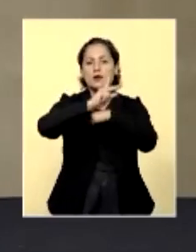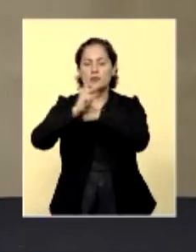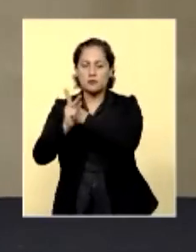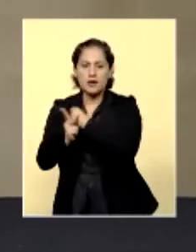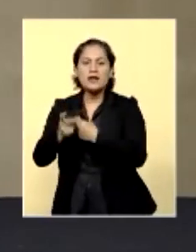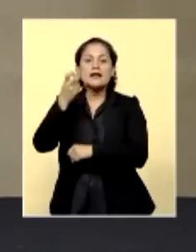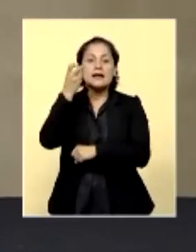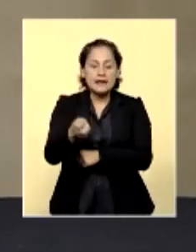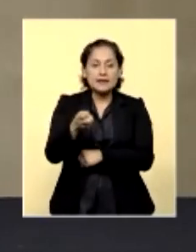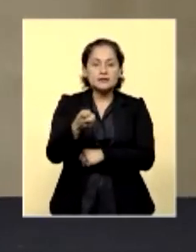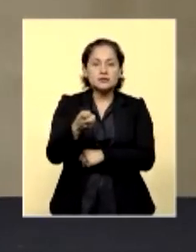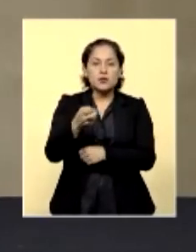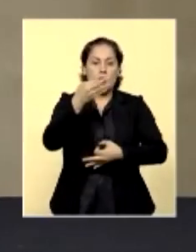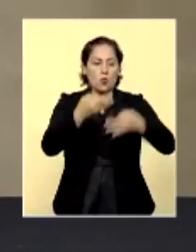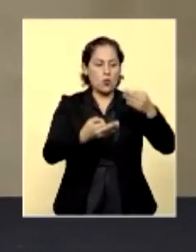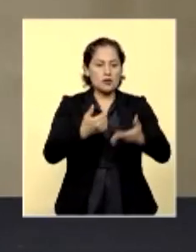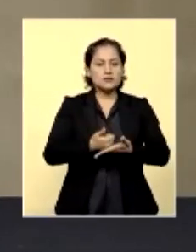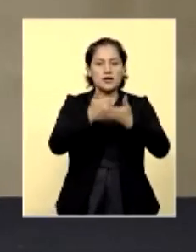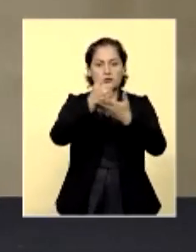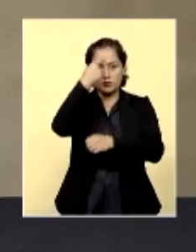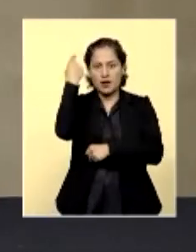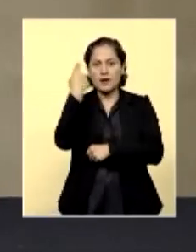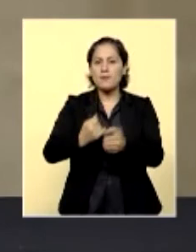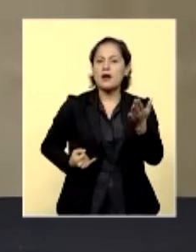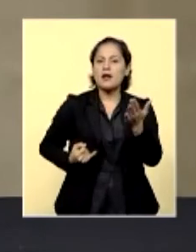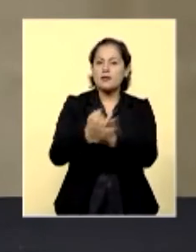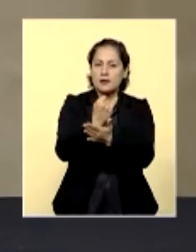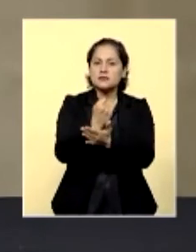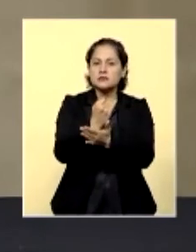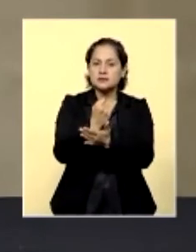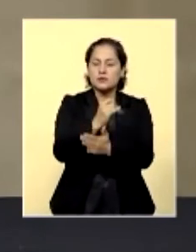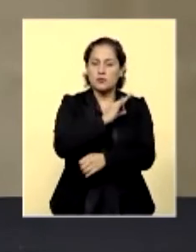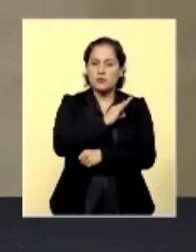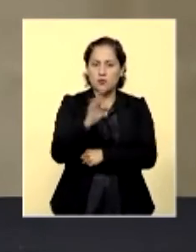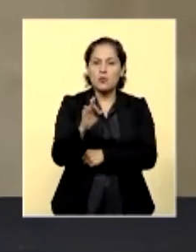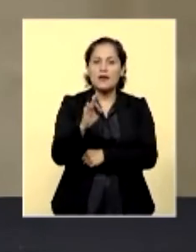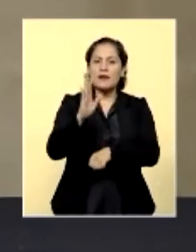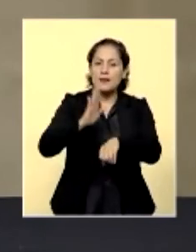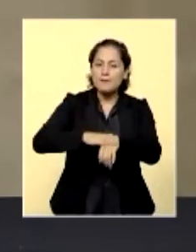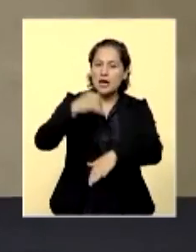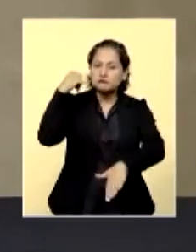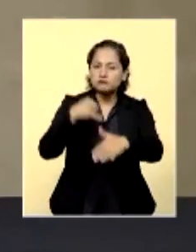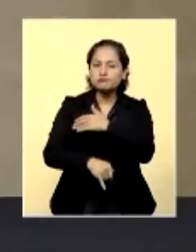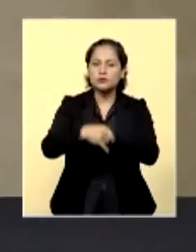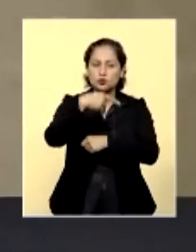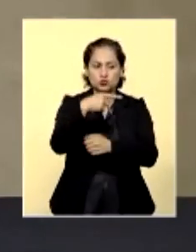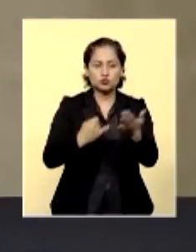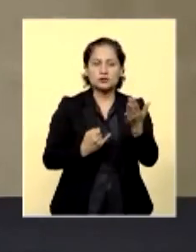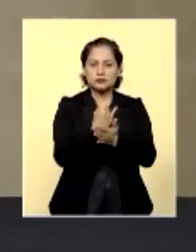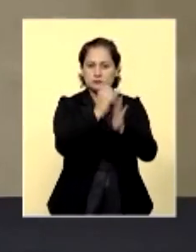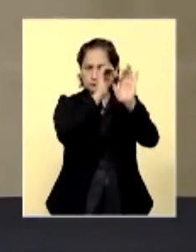su defensa e impone a los tomadores de decisiones una mayor carga de justificación para sus